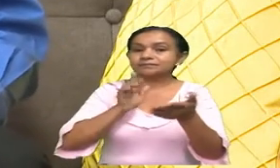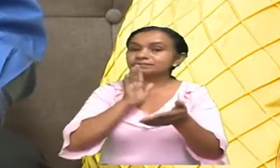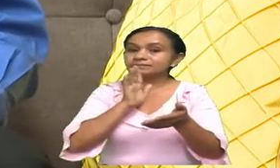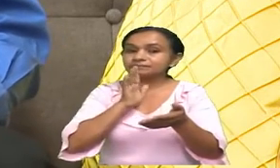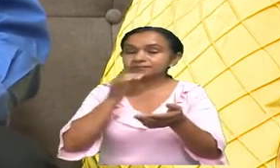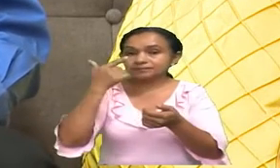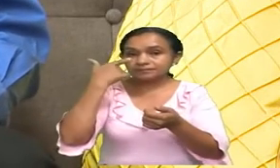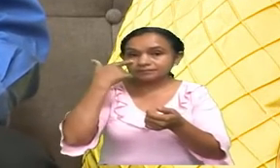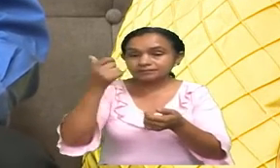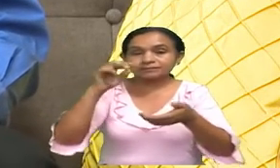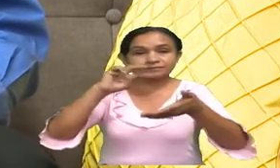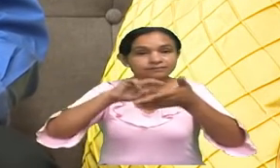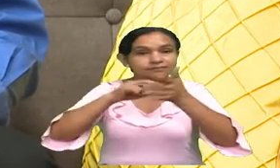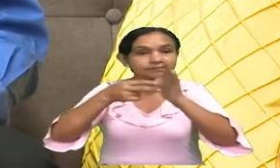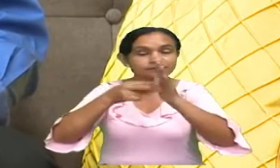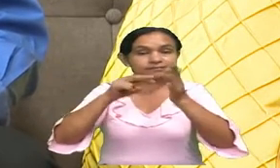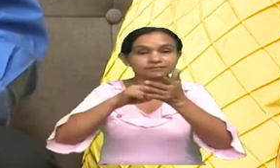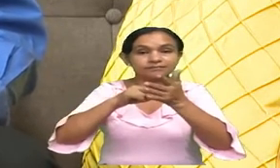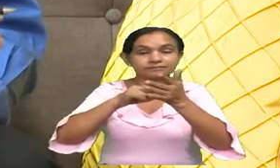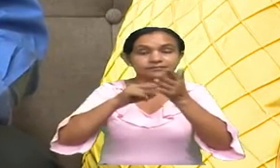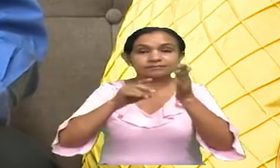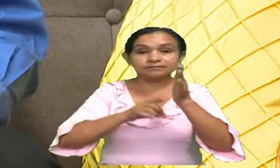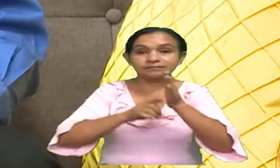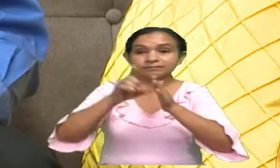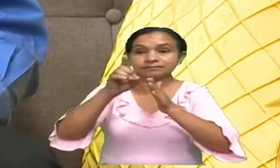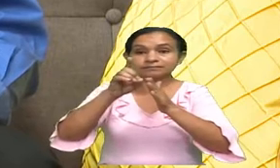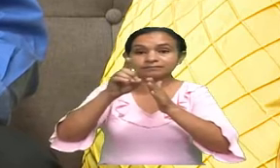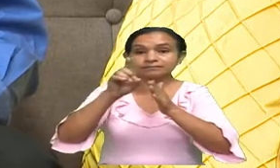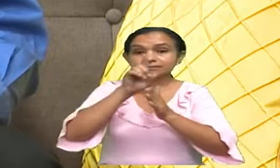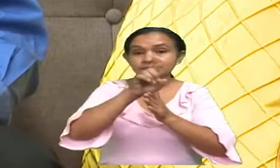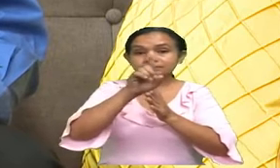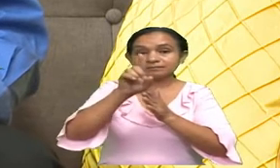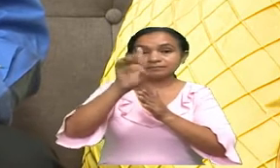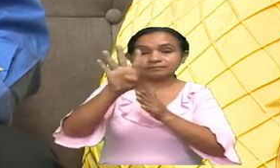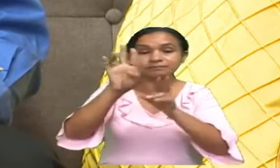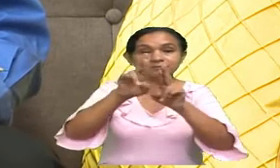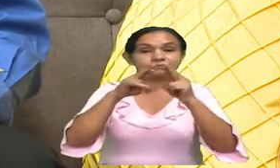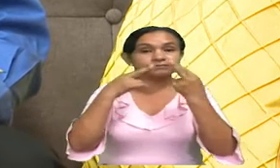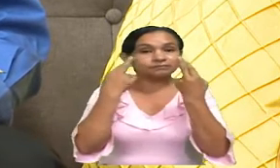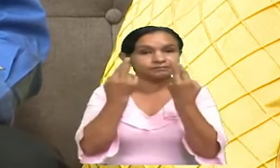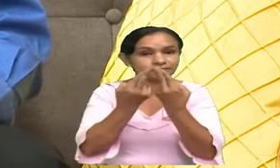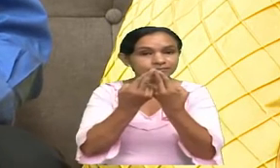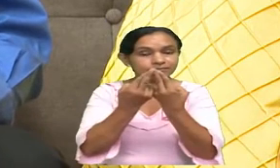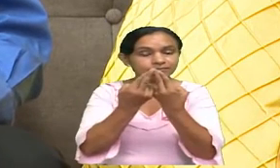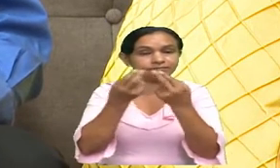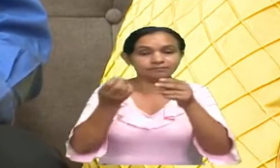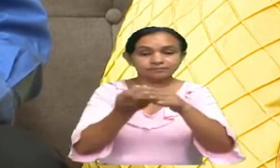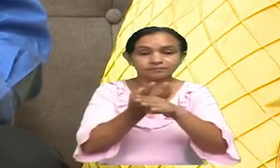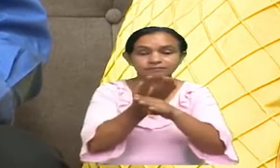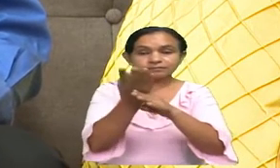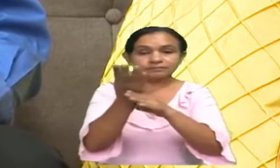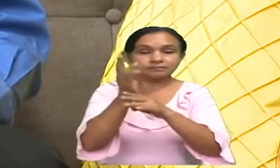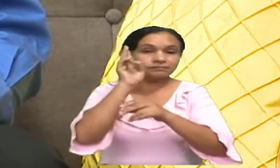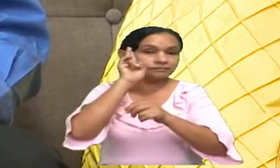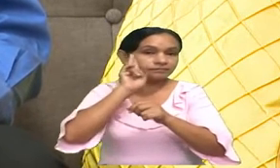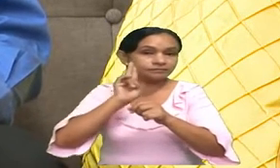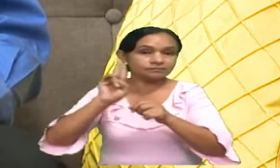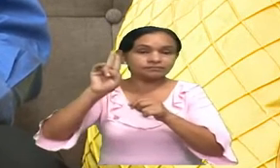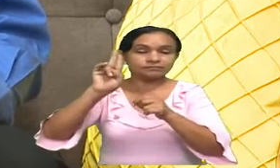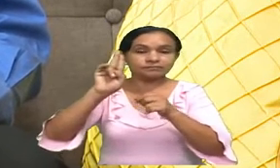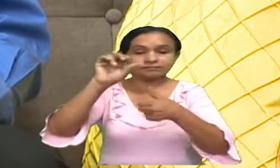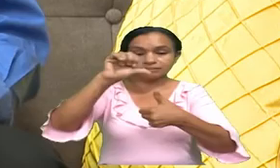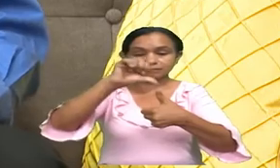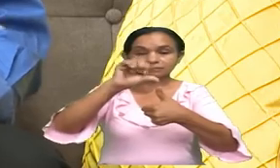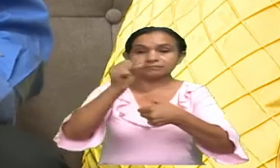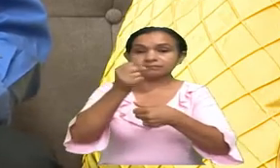conversamos y conocemos lo que significan los alcances de la 114 sesión ordinaria del Consejo Superior Universitario